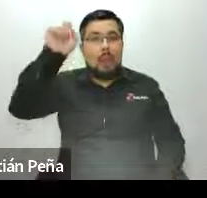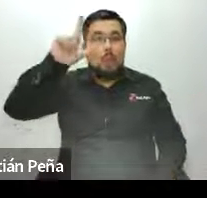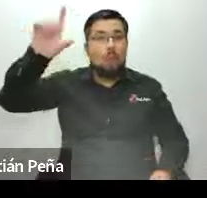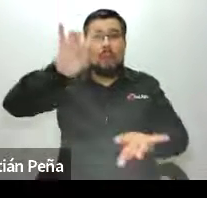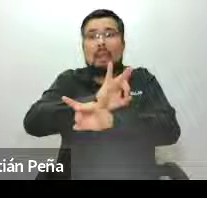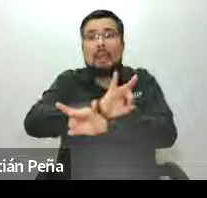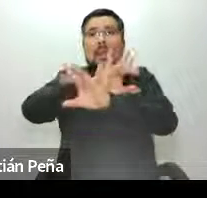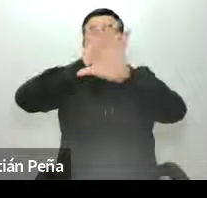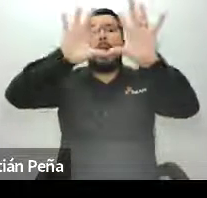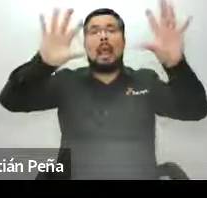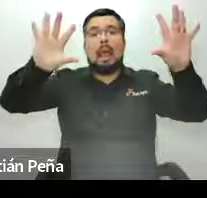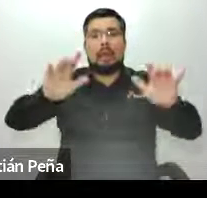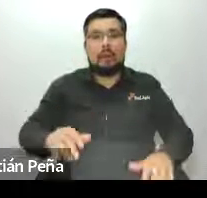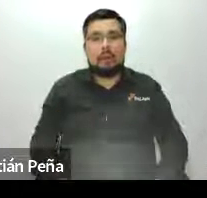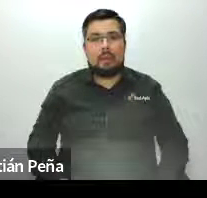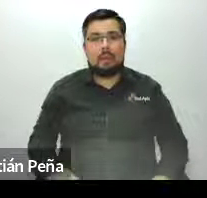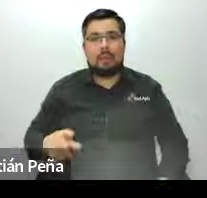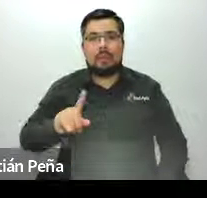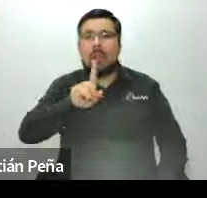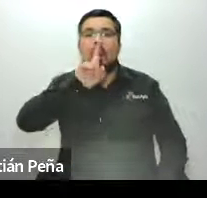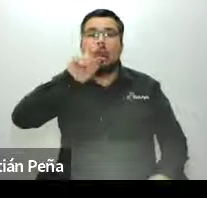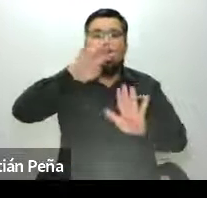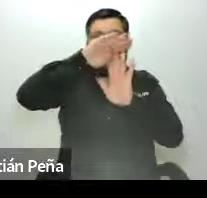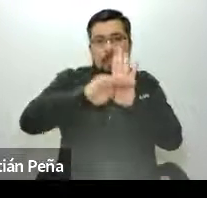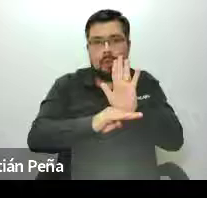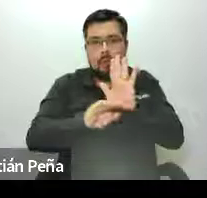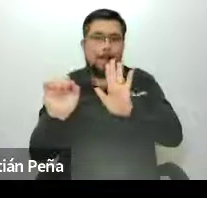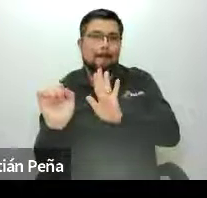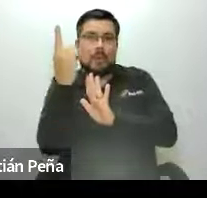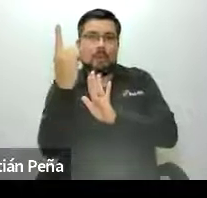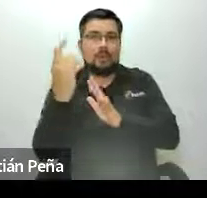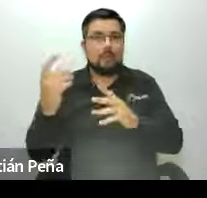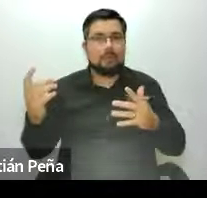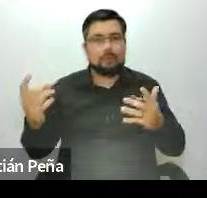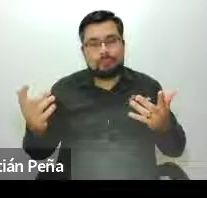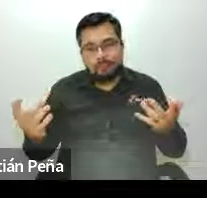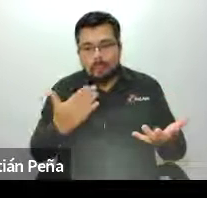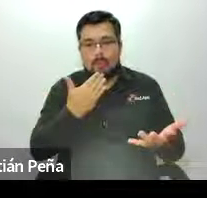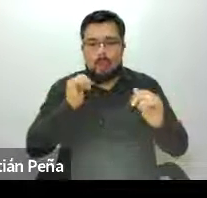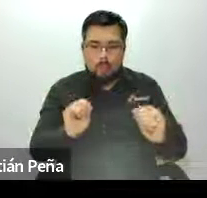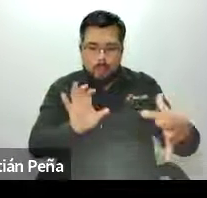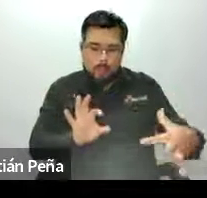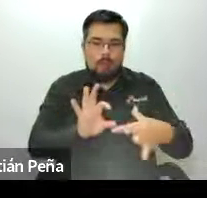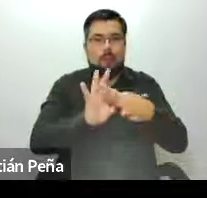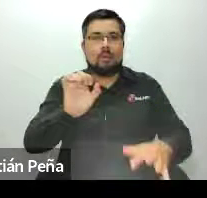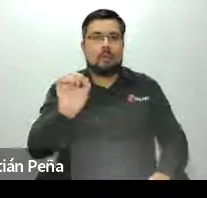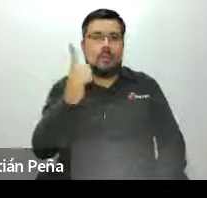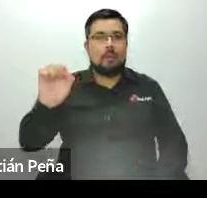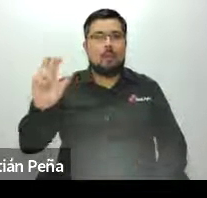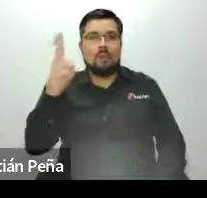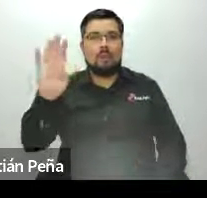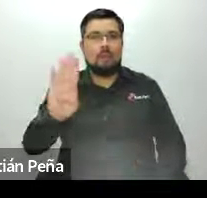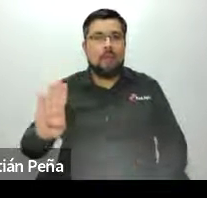los criterios de priorización, también los pueden aplicar con séptimo, octavo básico, ¿no es